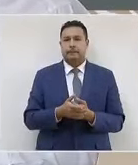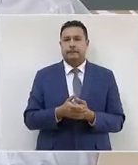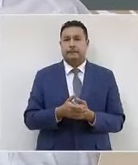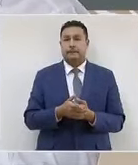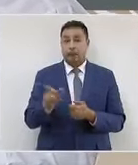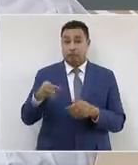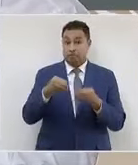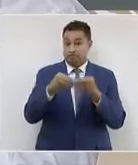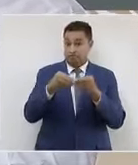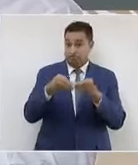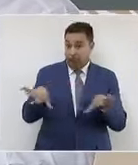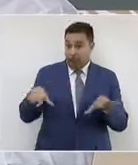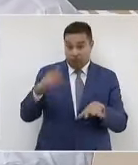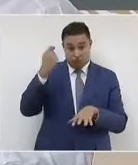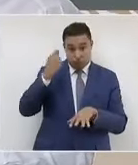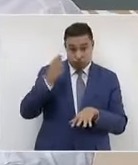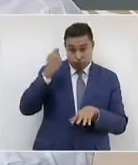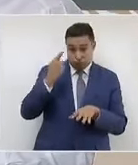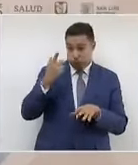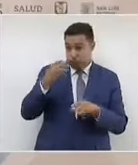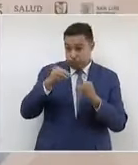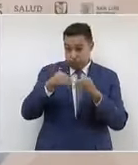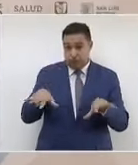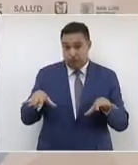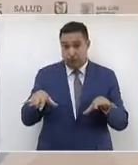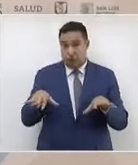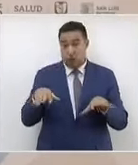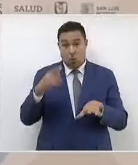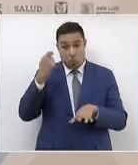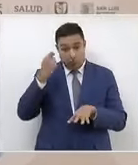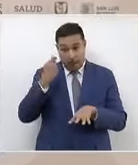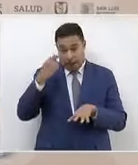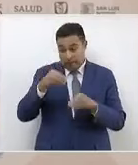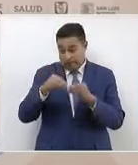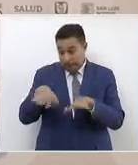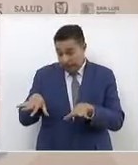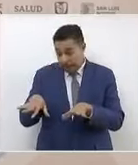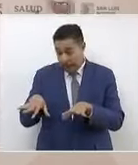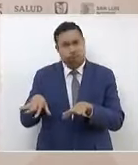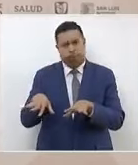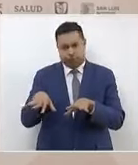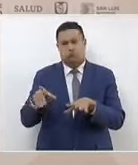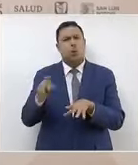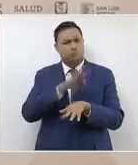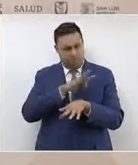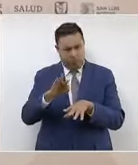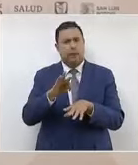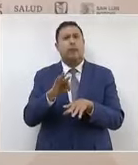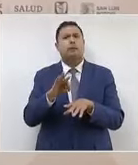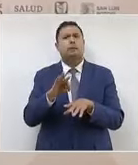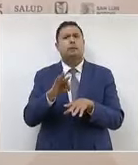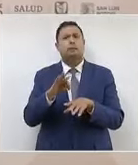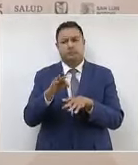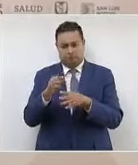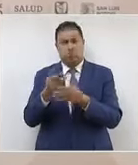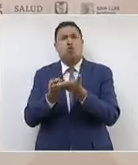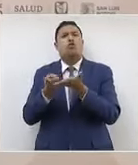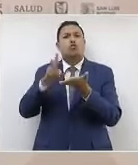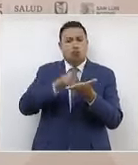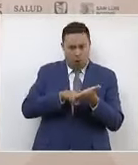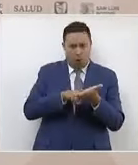su ingreso, su pensión de jubilados y que reciban otro